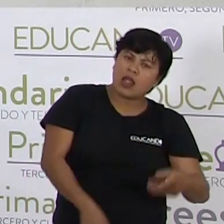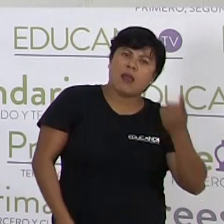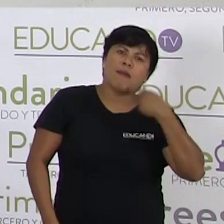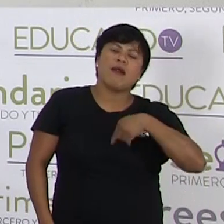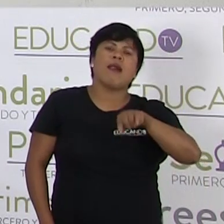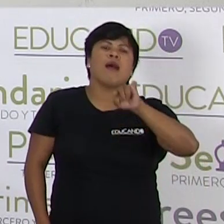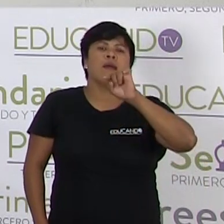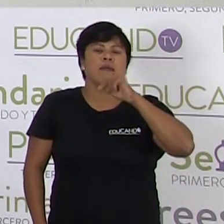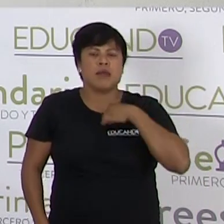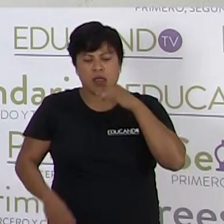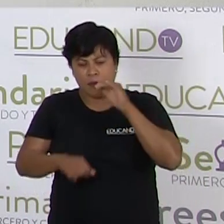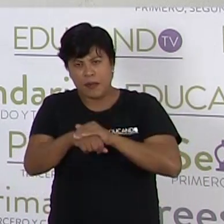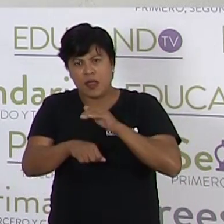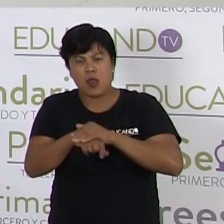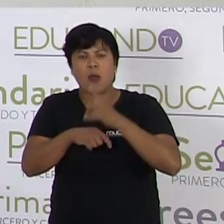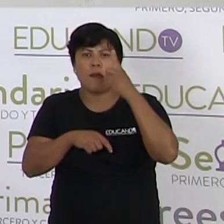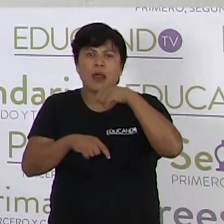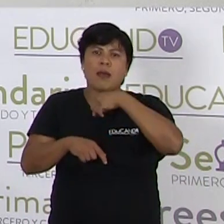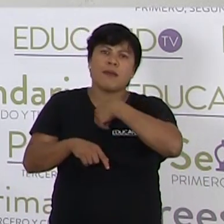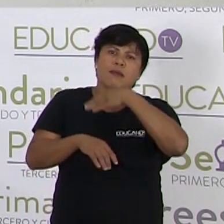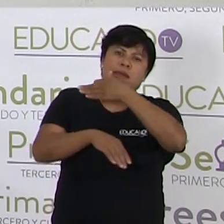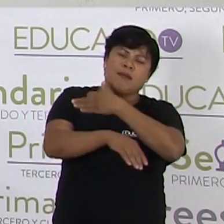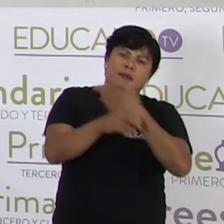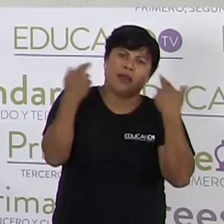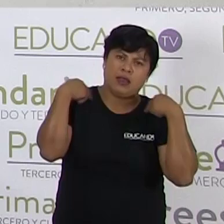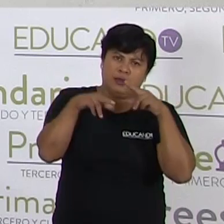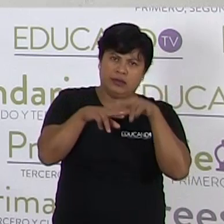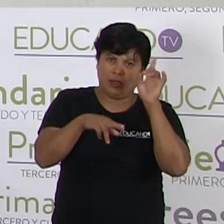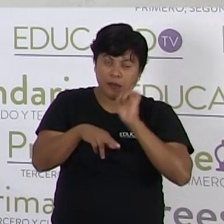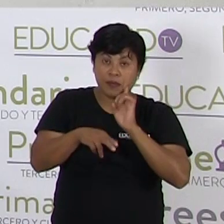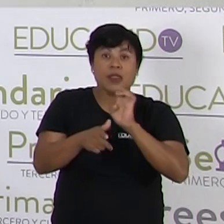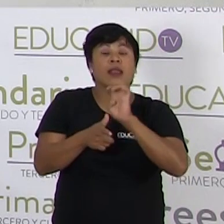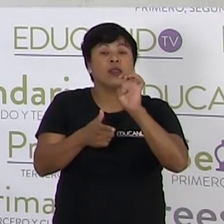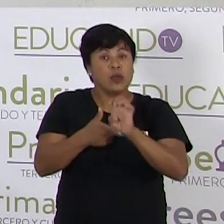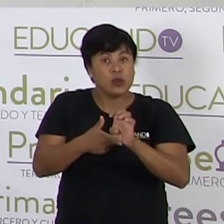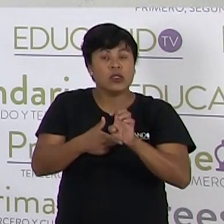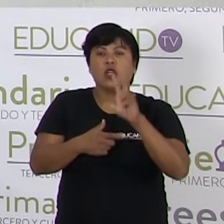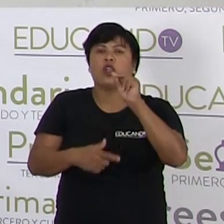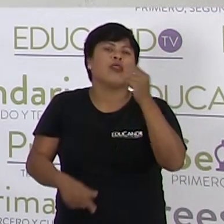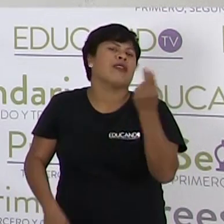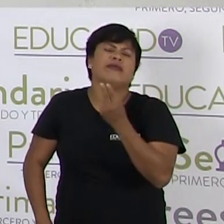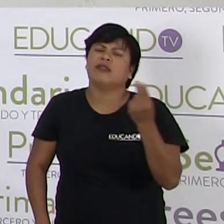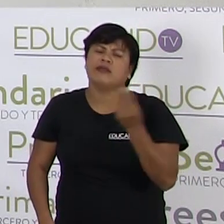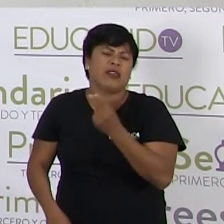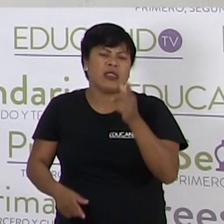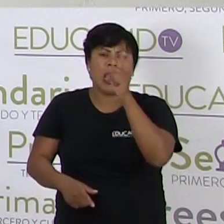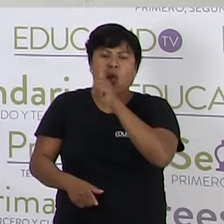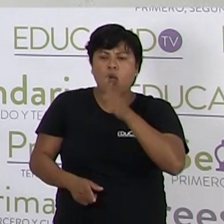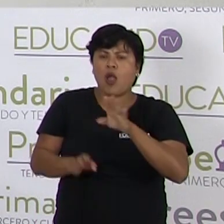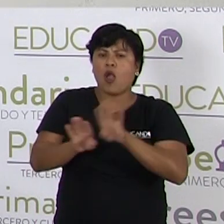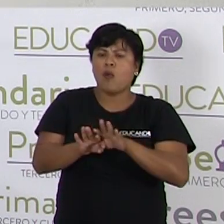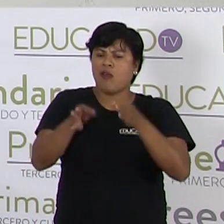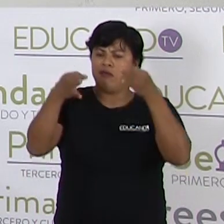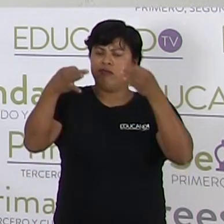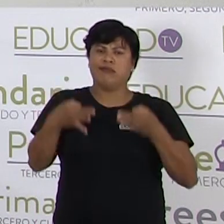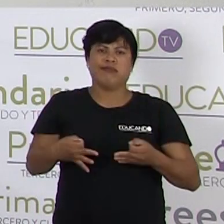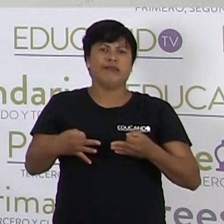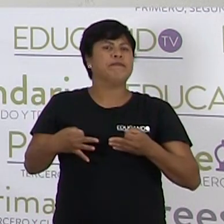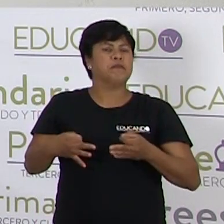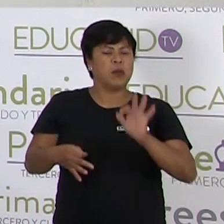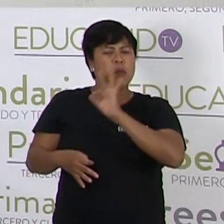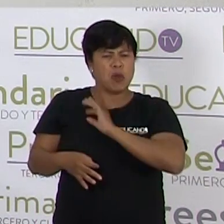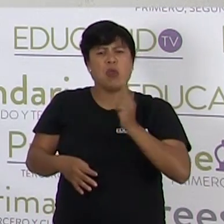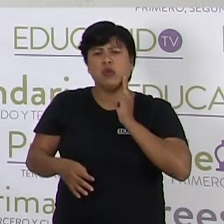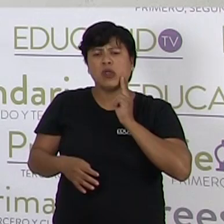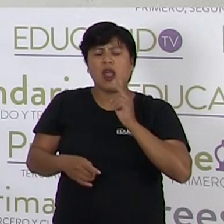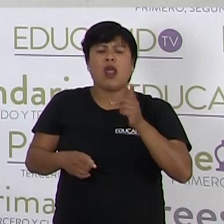mis amigos, para mi maestra. Entonces, no necesito un lenguaje formal. Puedo